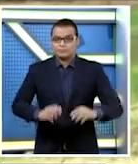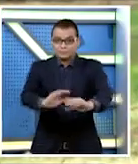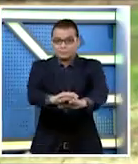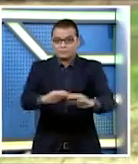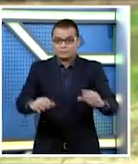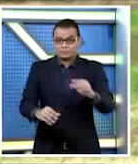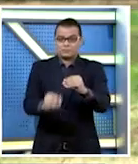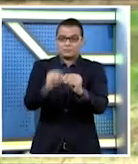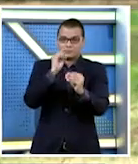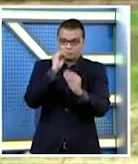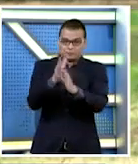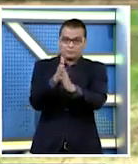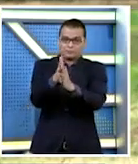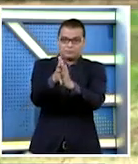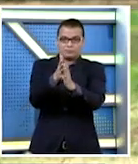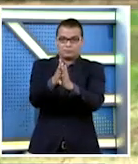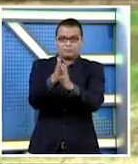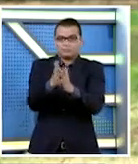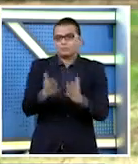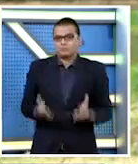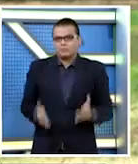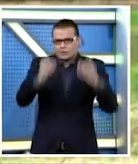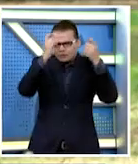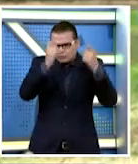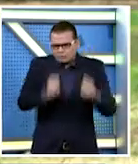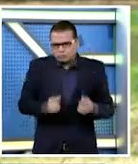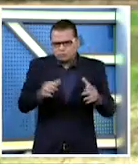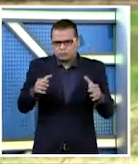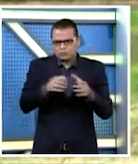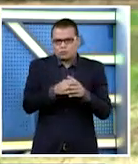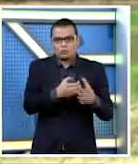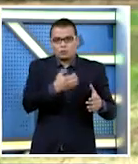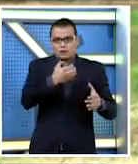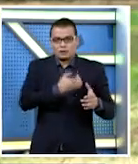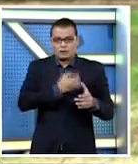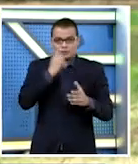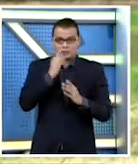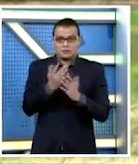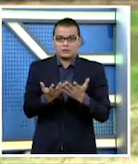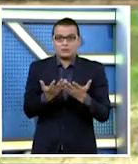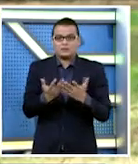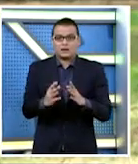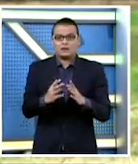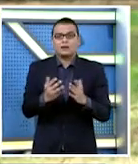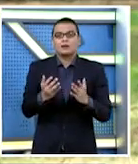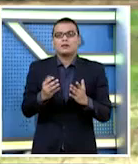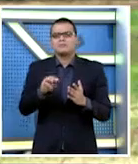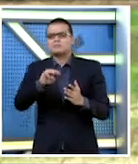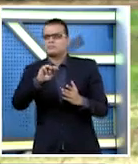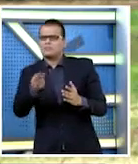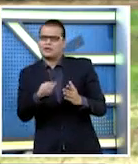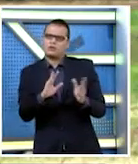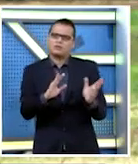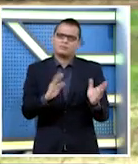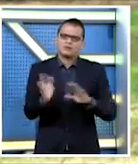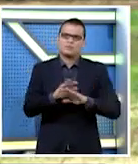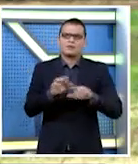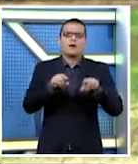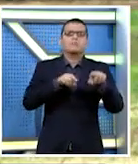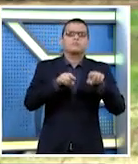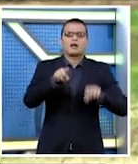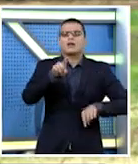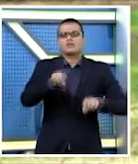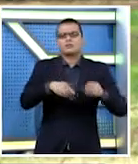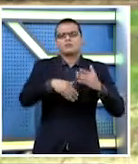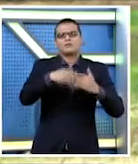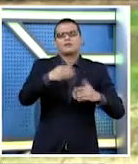importante contarles a todos ustedes que según las estimaciones de la Alcaldía de Santiago de Cali, solo hasta mitad de semana podrán empezar a salir poco